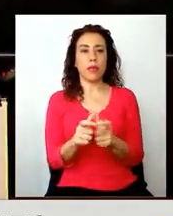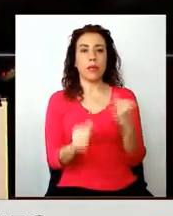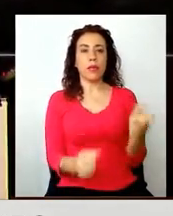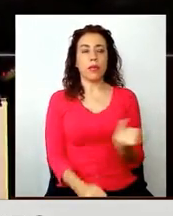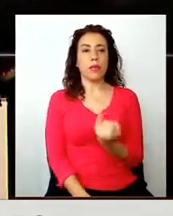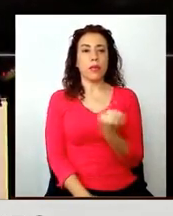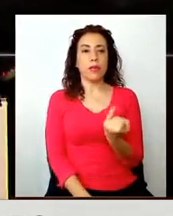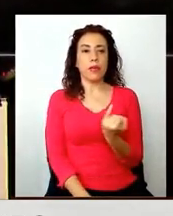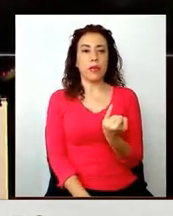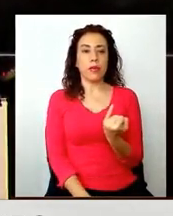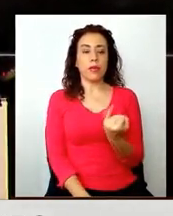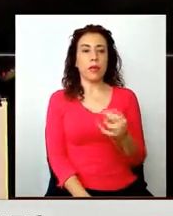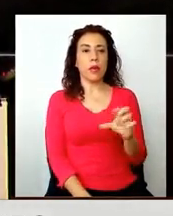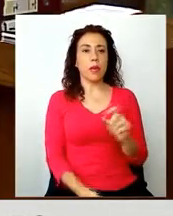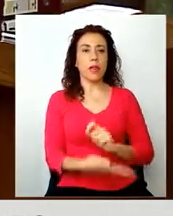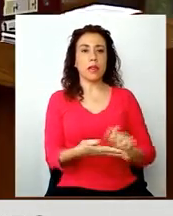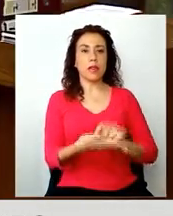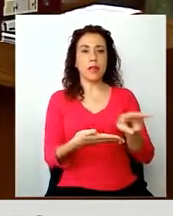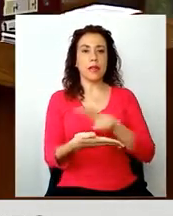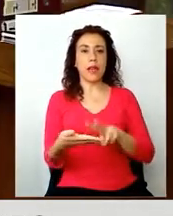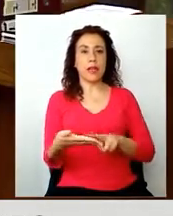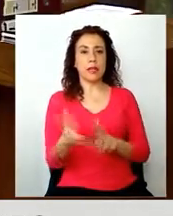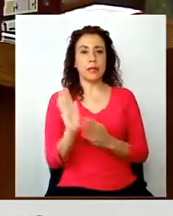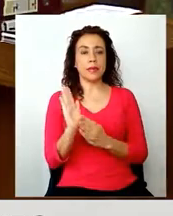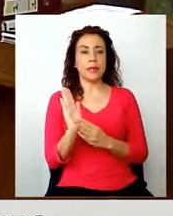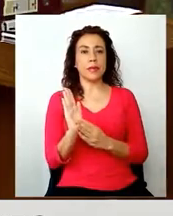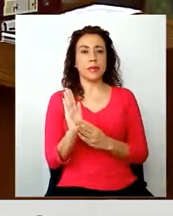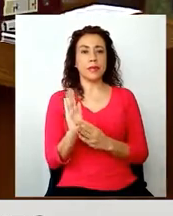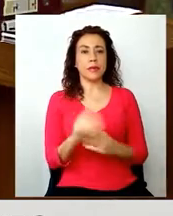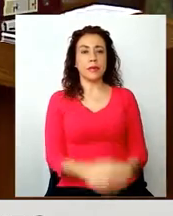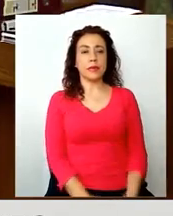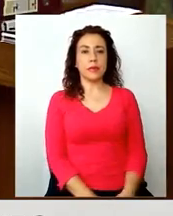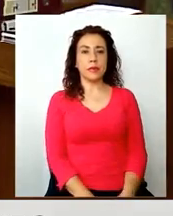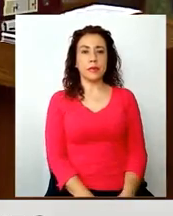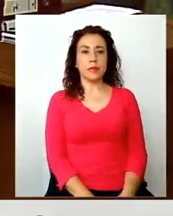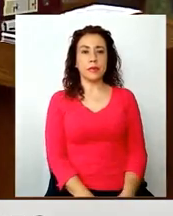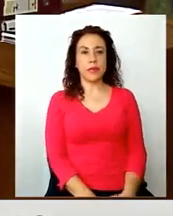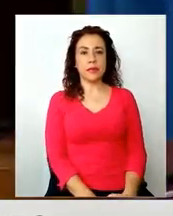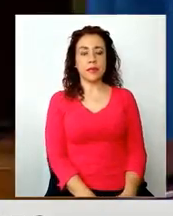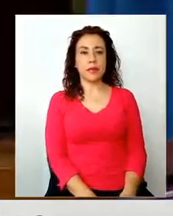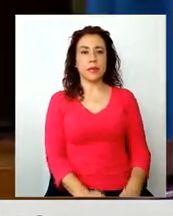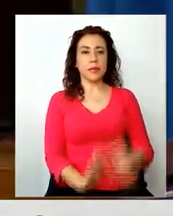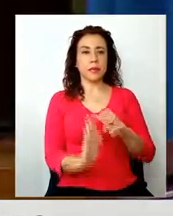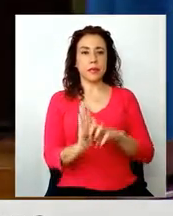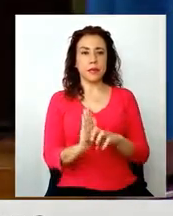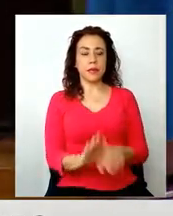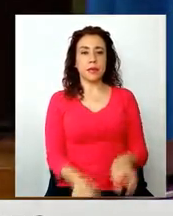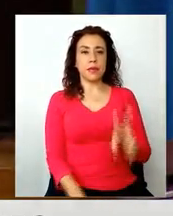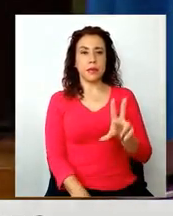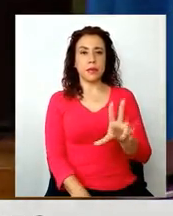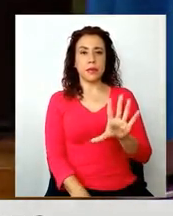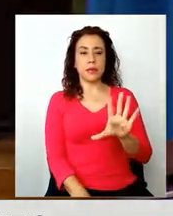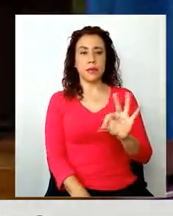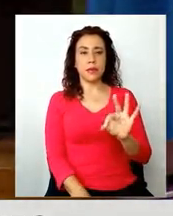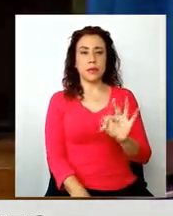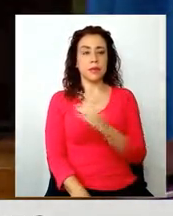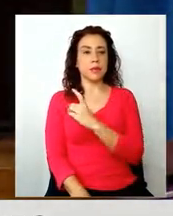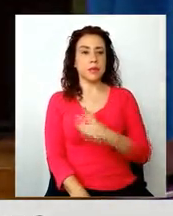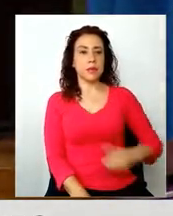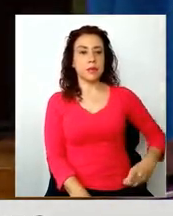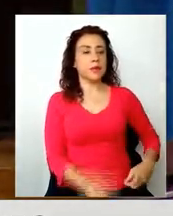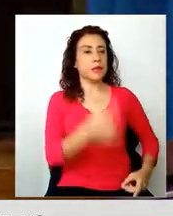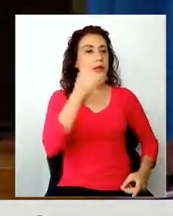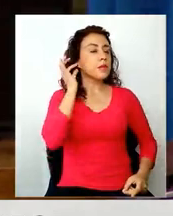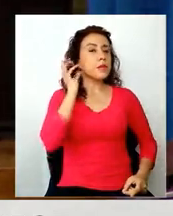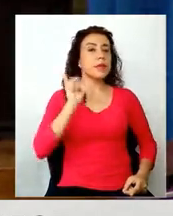el Señor por secretario dará lectura su título proyecto de resolución número 850 de los diputados y diputadas Pamela